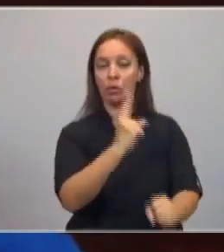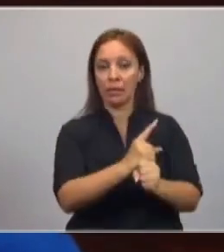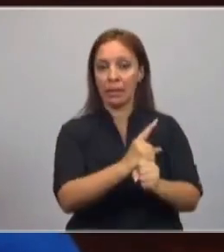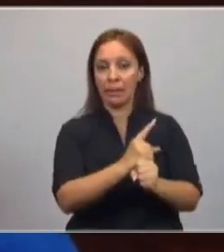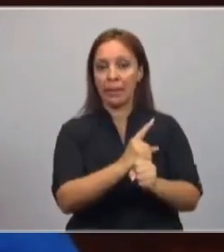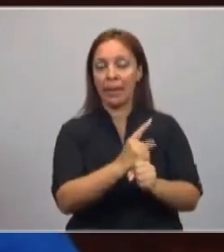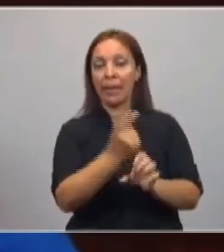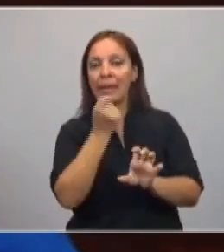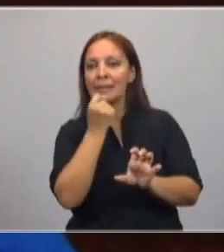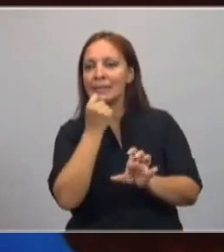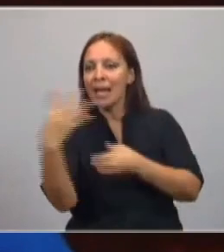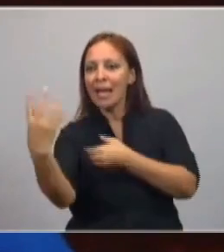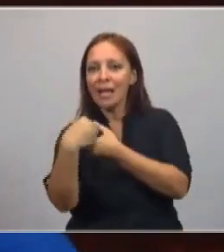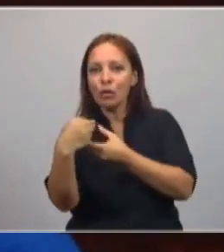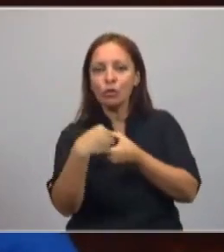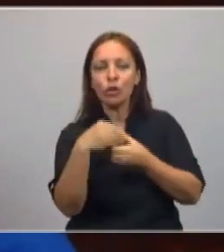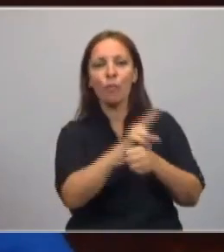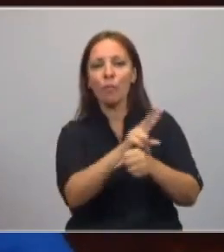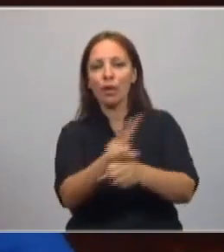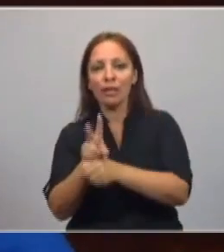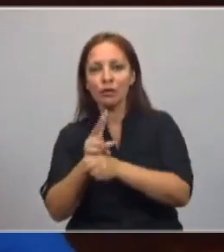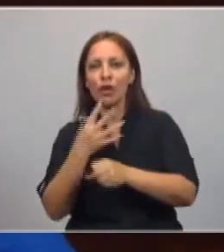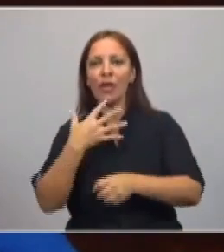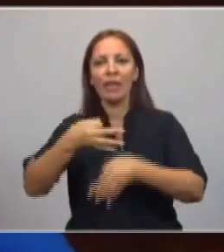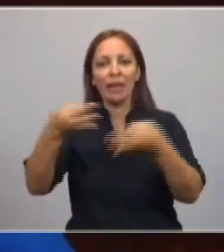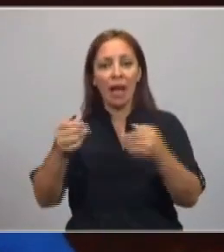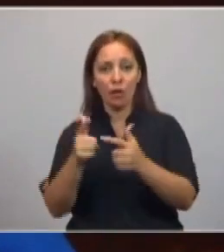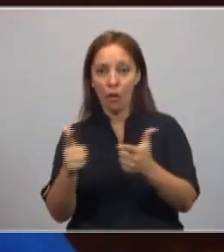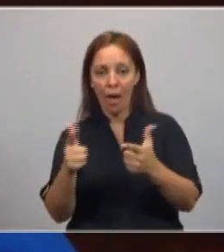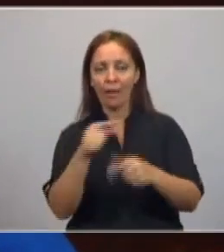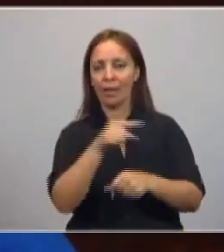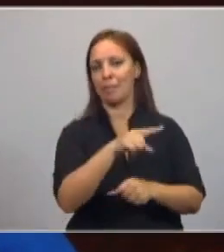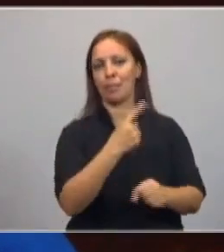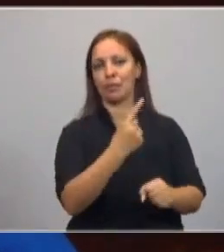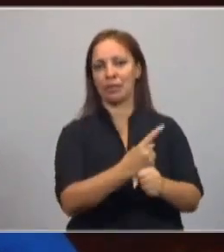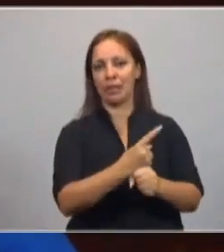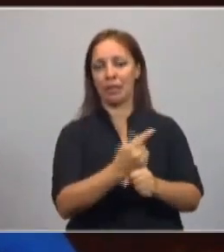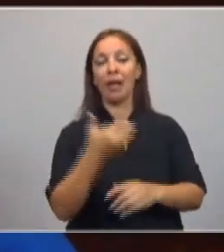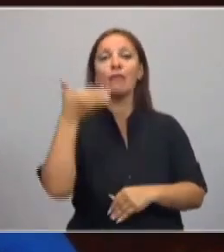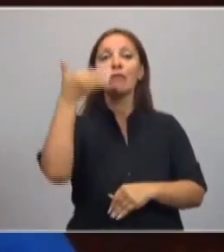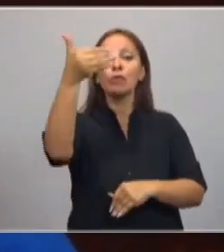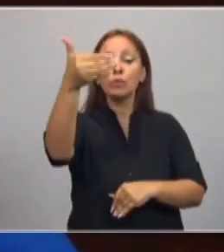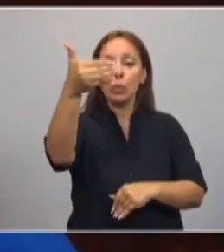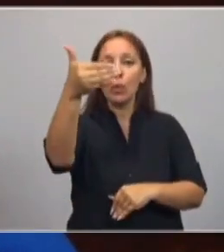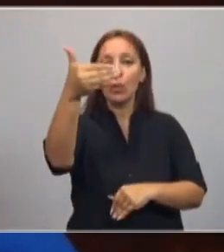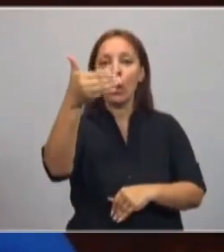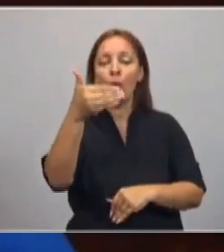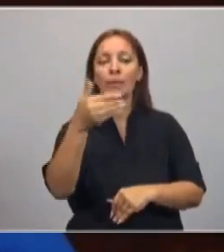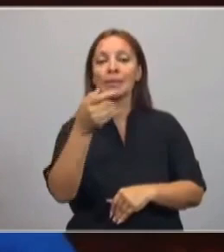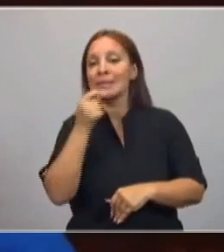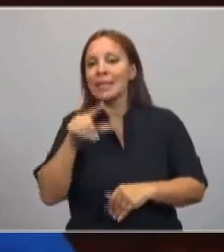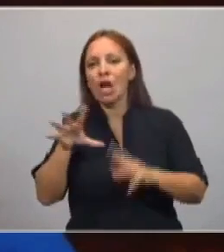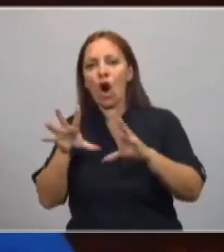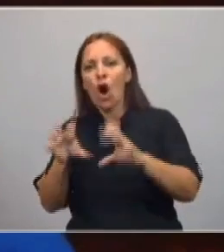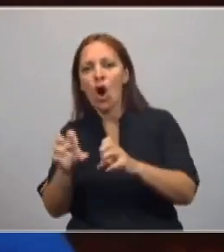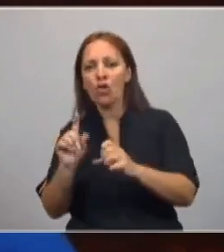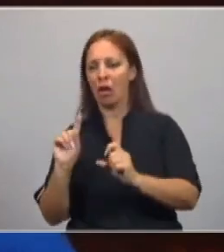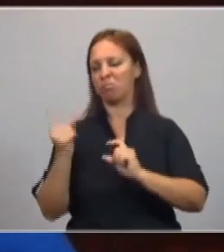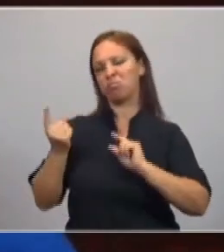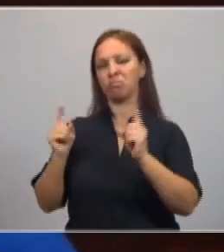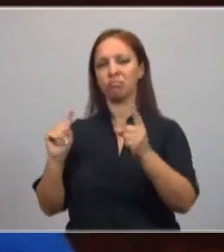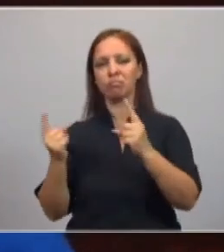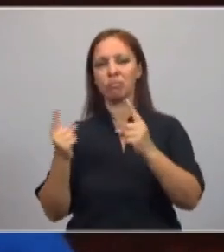más inclusión, protección y dignidad. Ningún futuro es posible si el odio, el individualismo, la